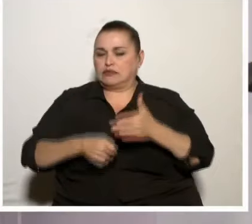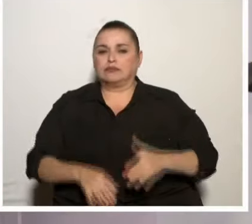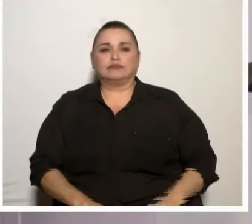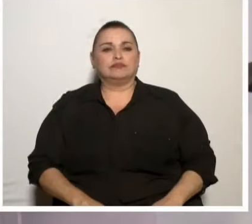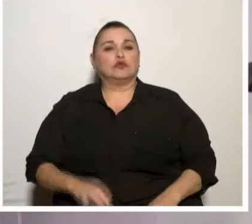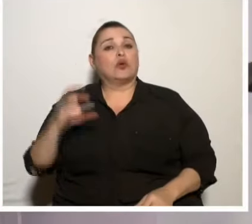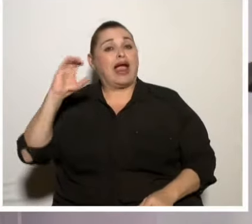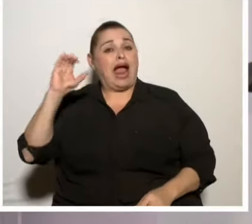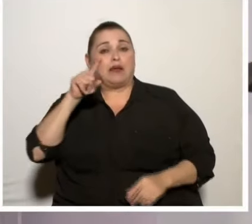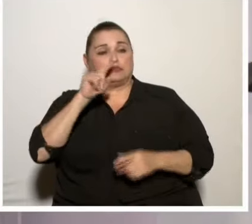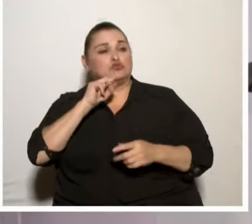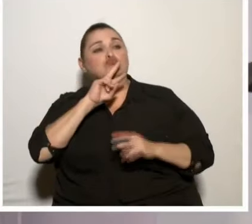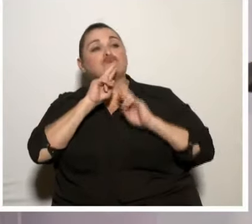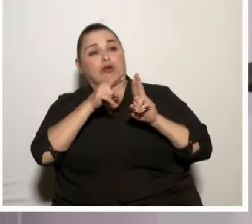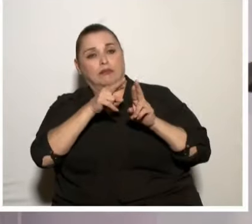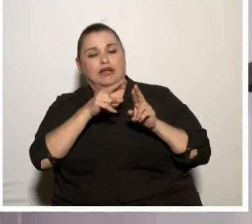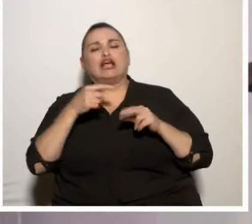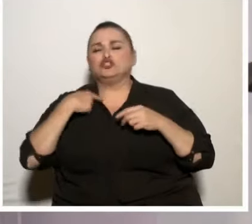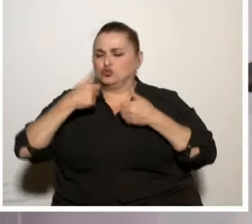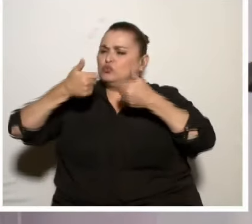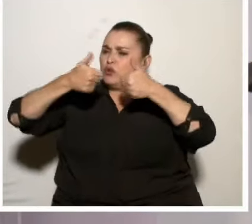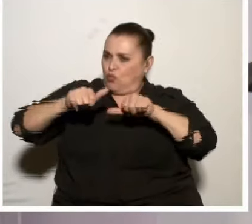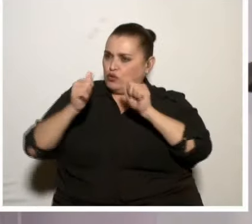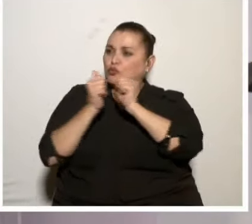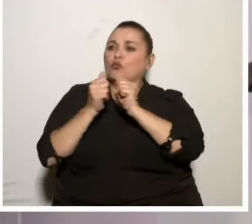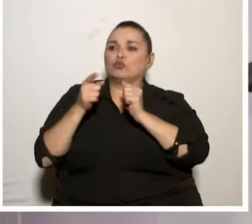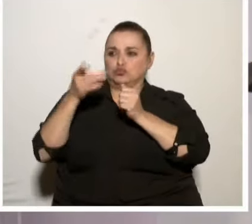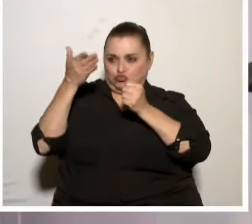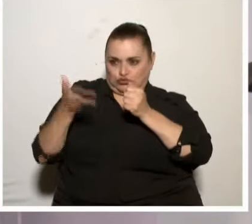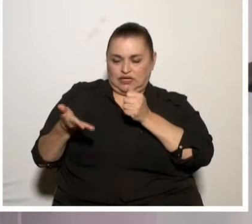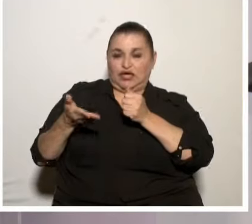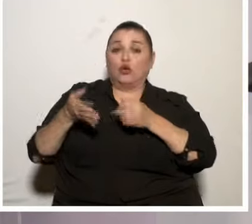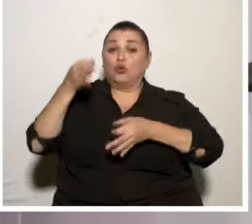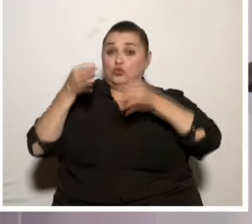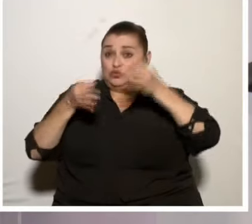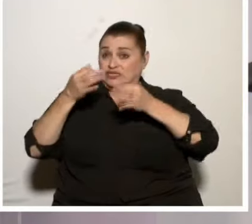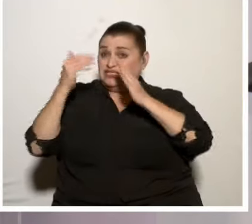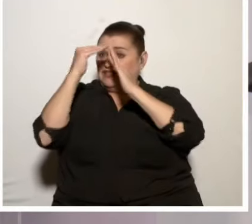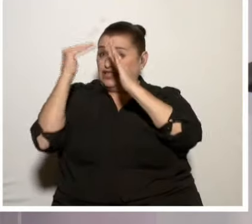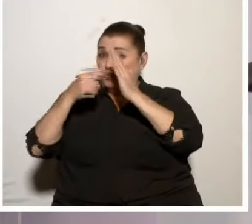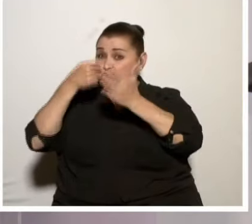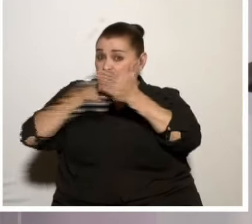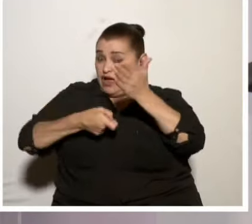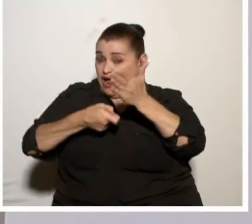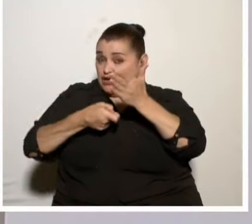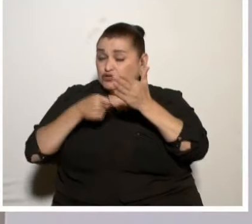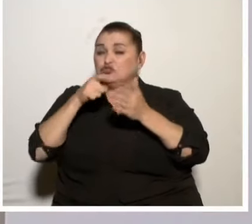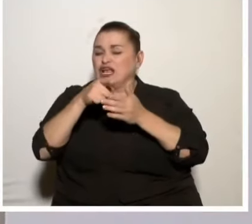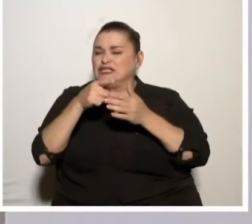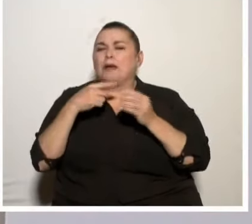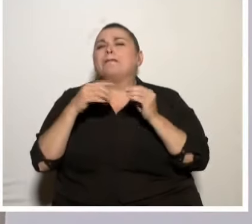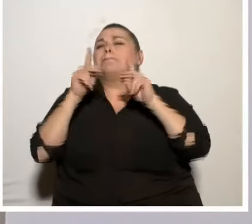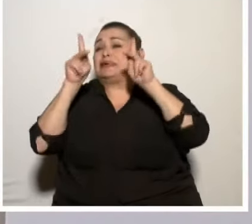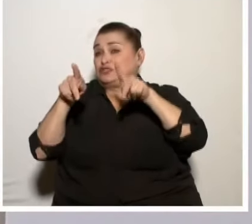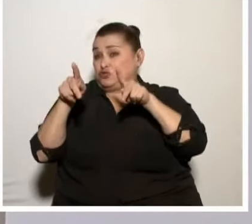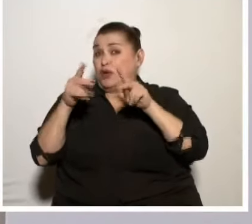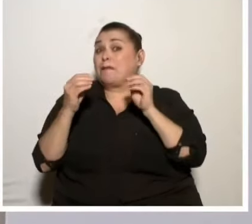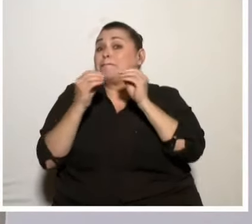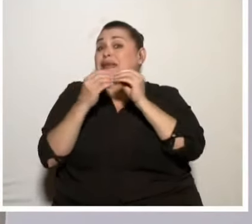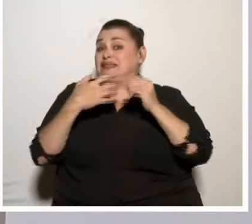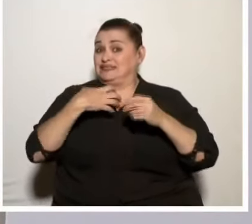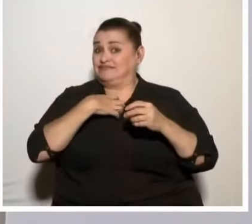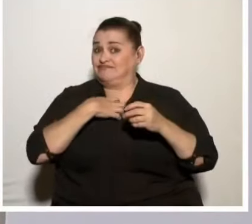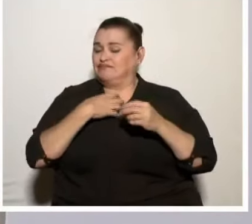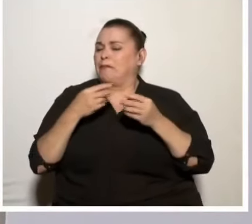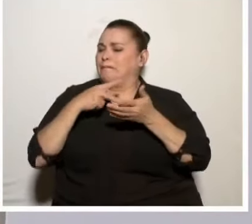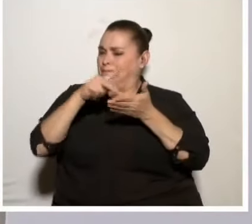Doña Carmen, ¿su réplica? Coincido con usted en que la justicia tributaria pasa porque los que más tienen paguen más.